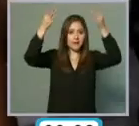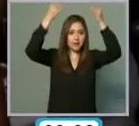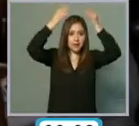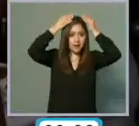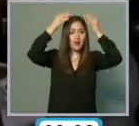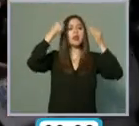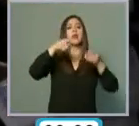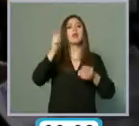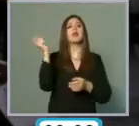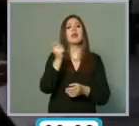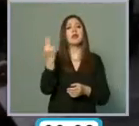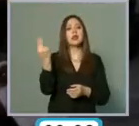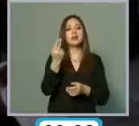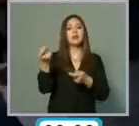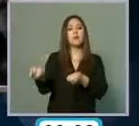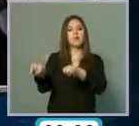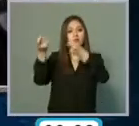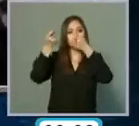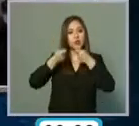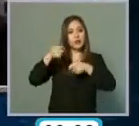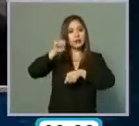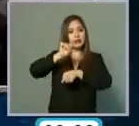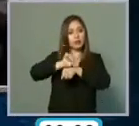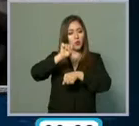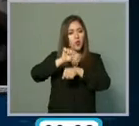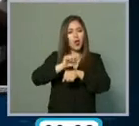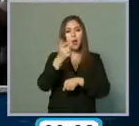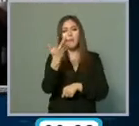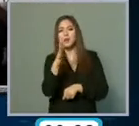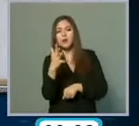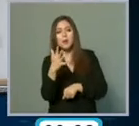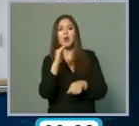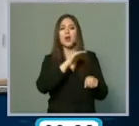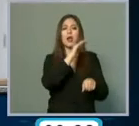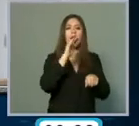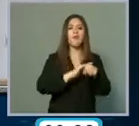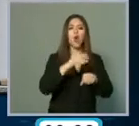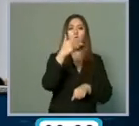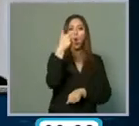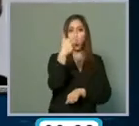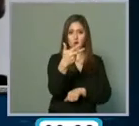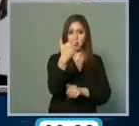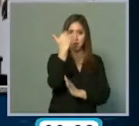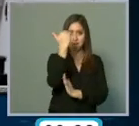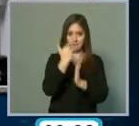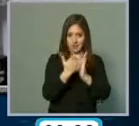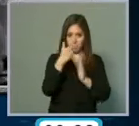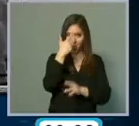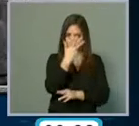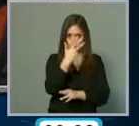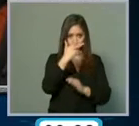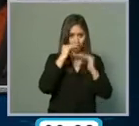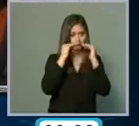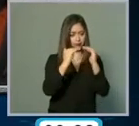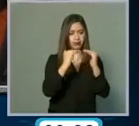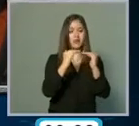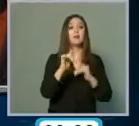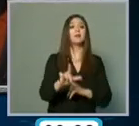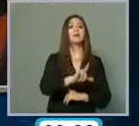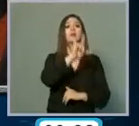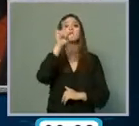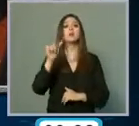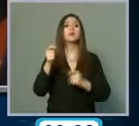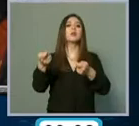únicamente requerimos de la secundaria, con un promedio de 8 de promedio, y ya lo clásico, el acta